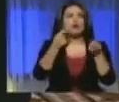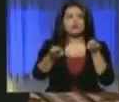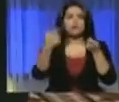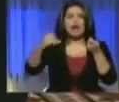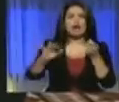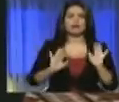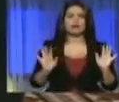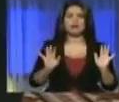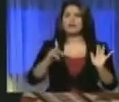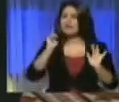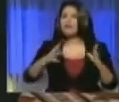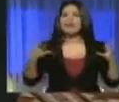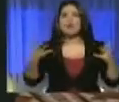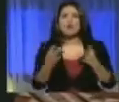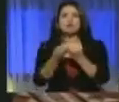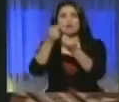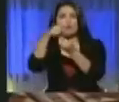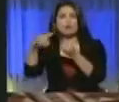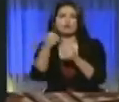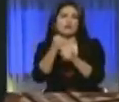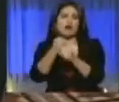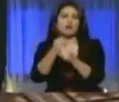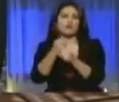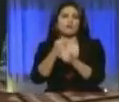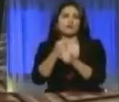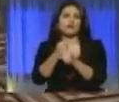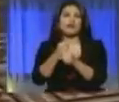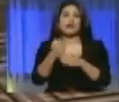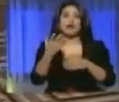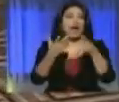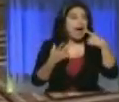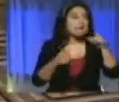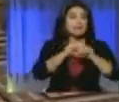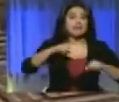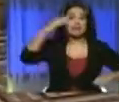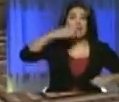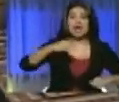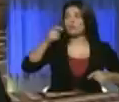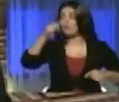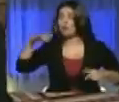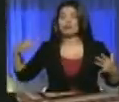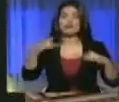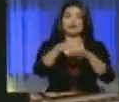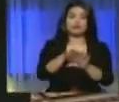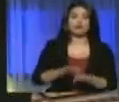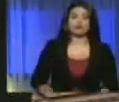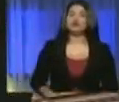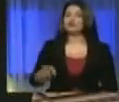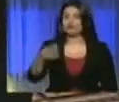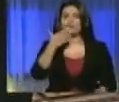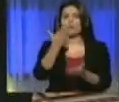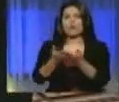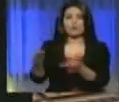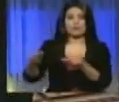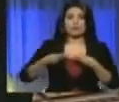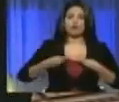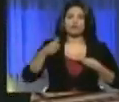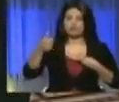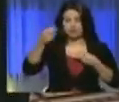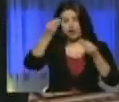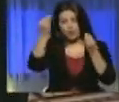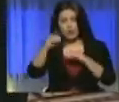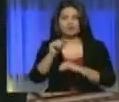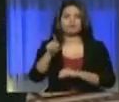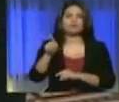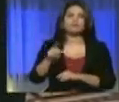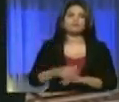pueblo. Una sola capacidad de acción cívico-militar. Estoy de acuerdo con esta propuesta y esta orden que nos envían. Por